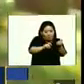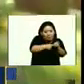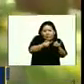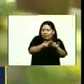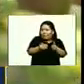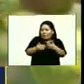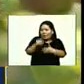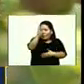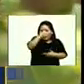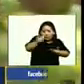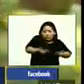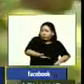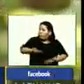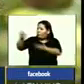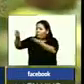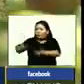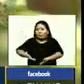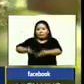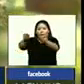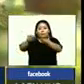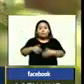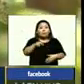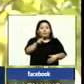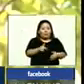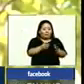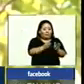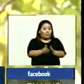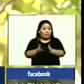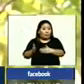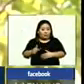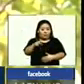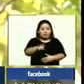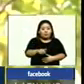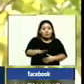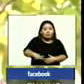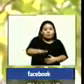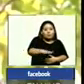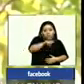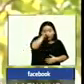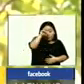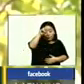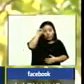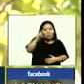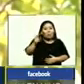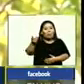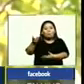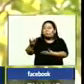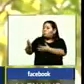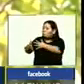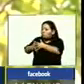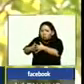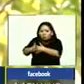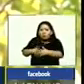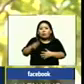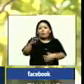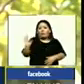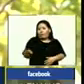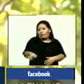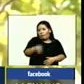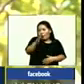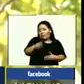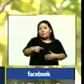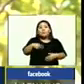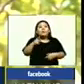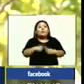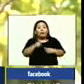continentes. El llevar estos productos desde el campo hasta mercados de Estados Unidos, Francia, Inglaterra,